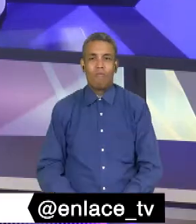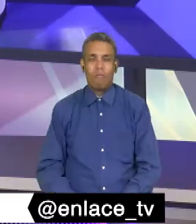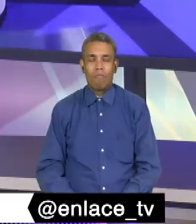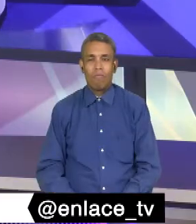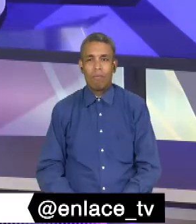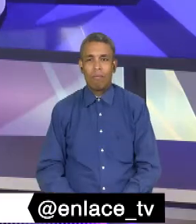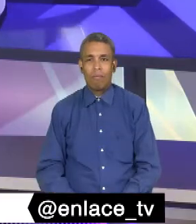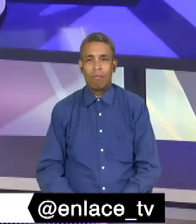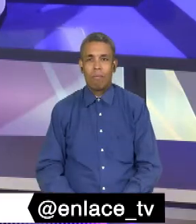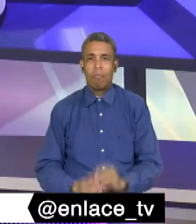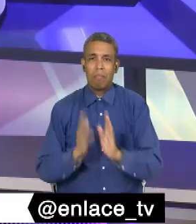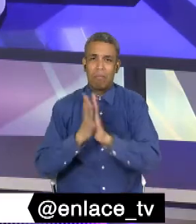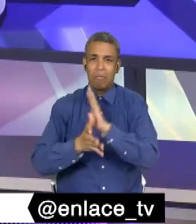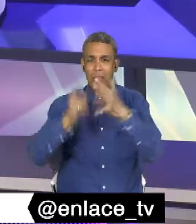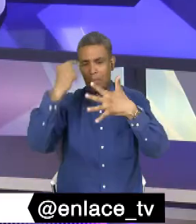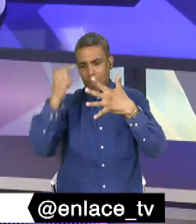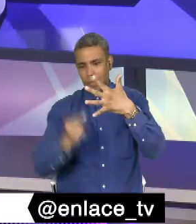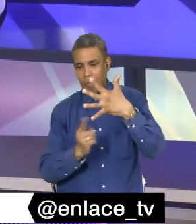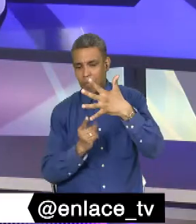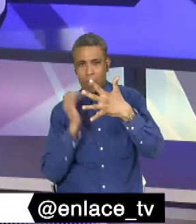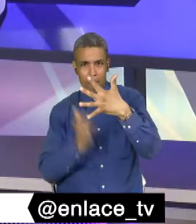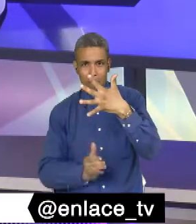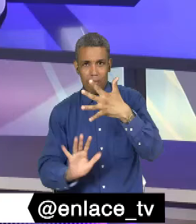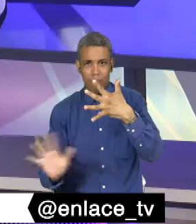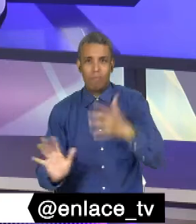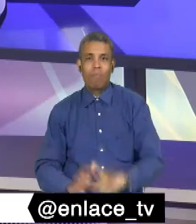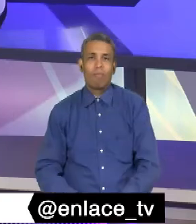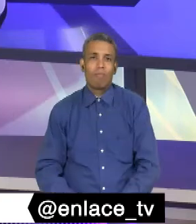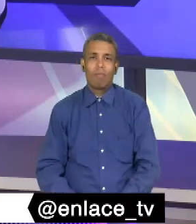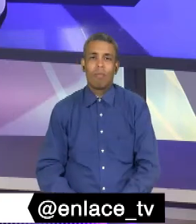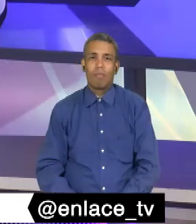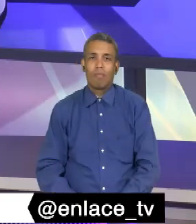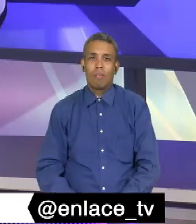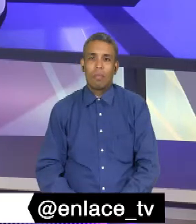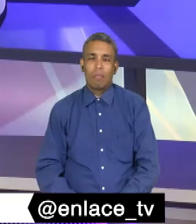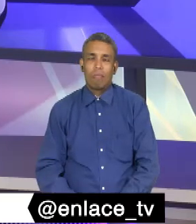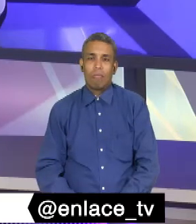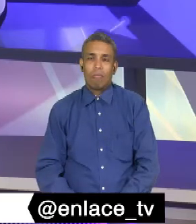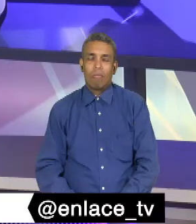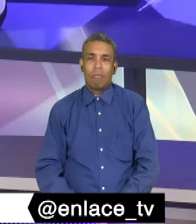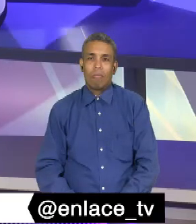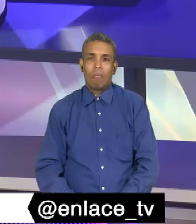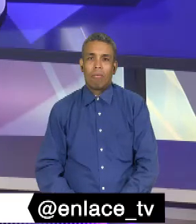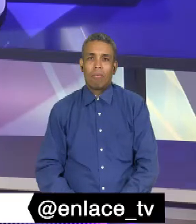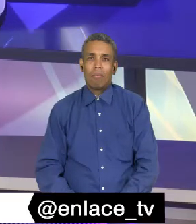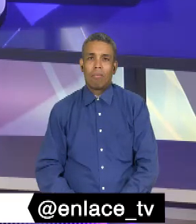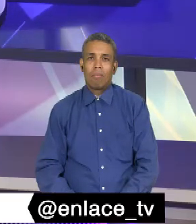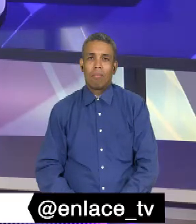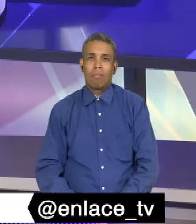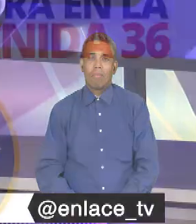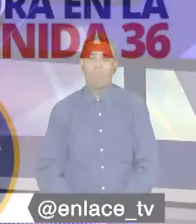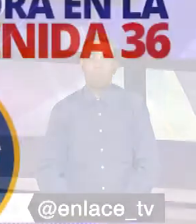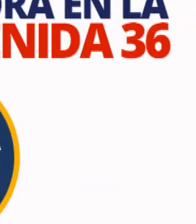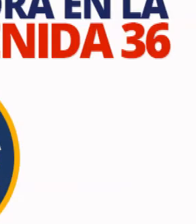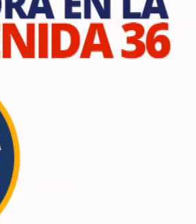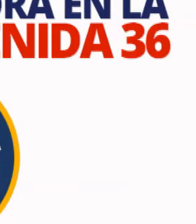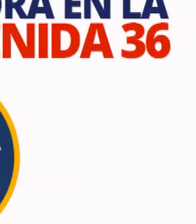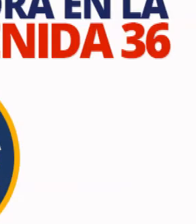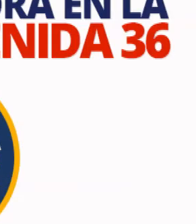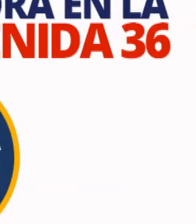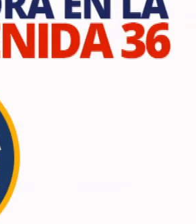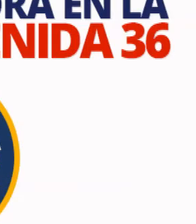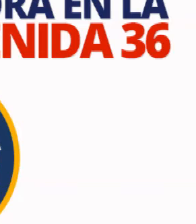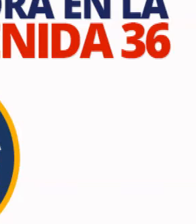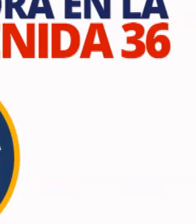Con esta información cultural nos despedimos de la presente emisión de Enlace Noticias. Antes de irnos, les recordamos como siempre